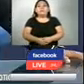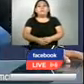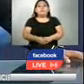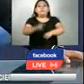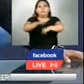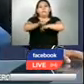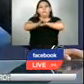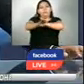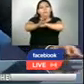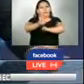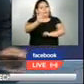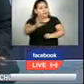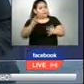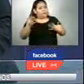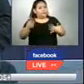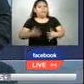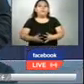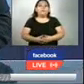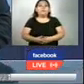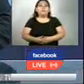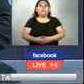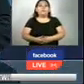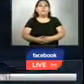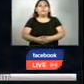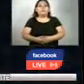Hacemos una pausa, ya regresamos.